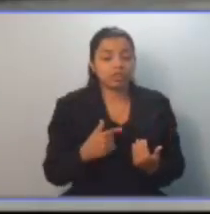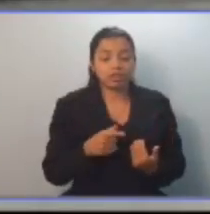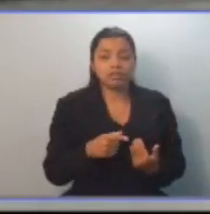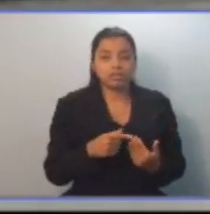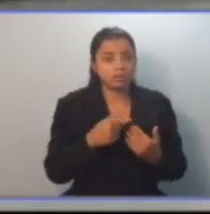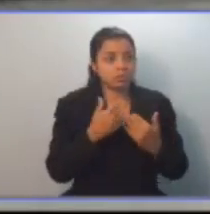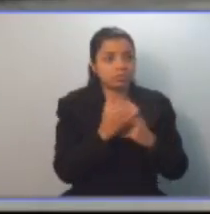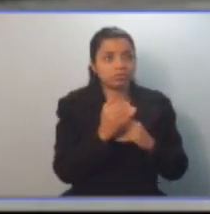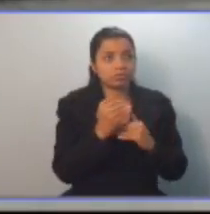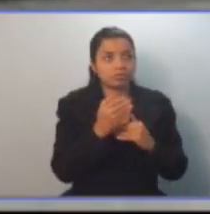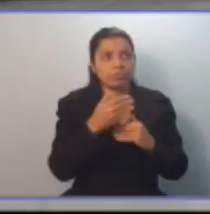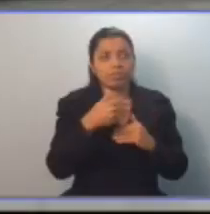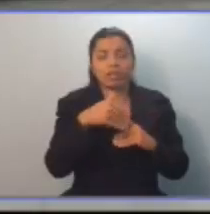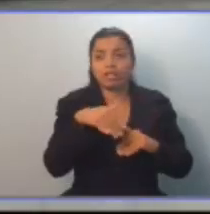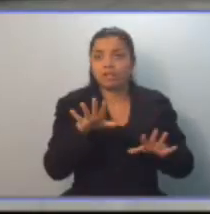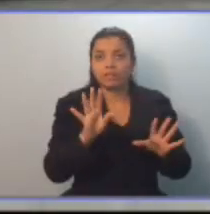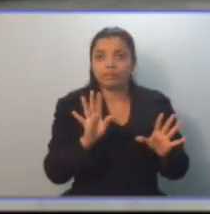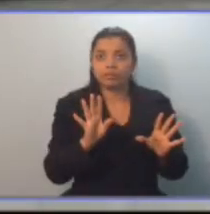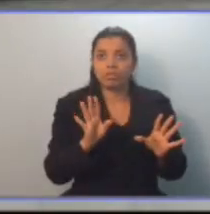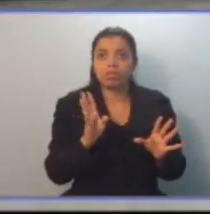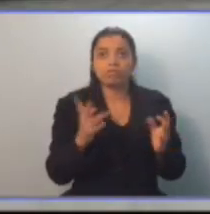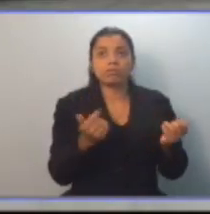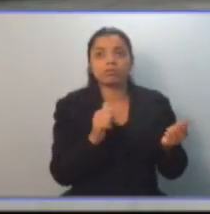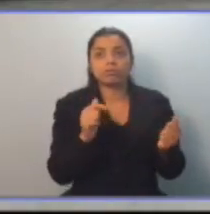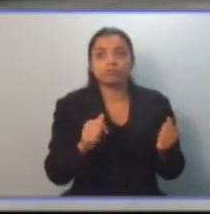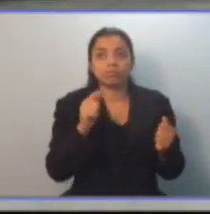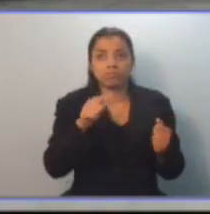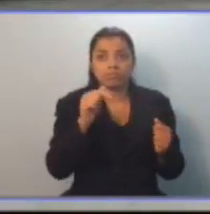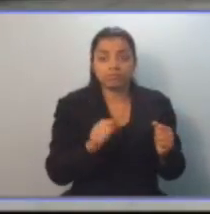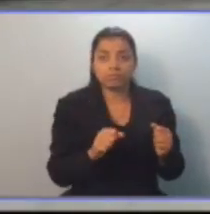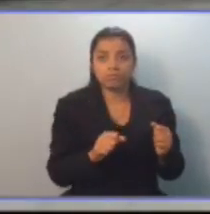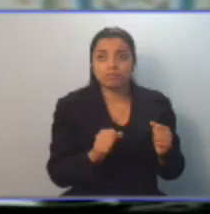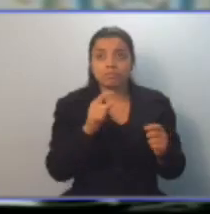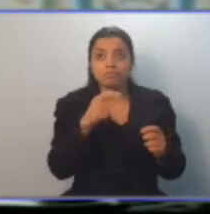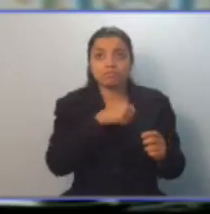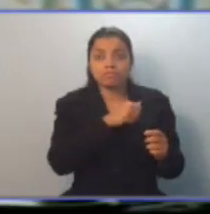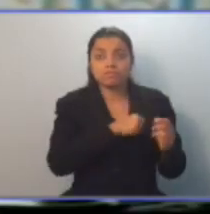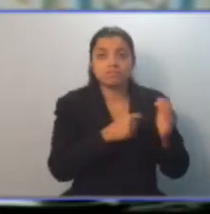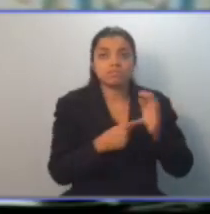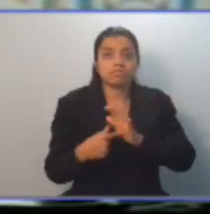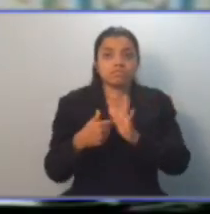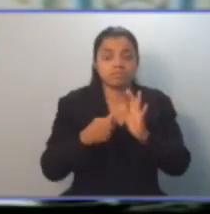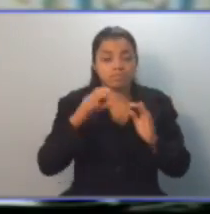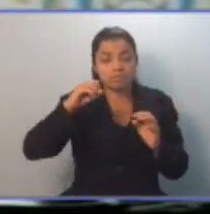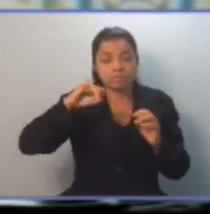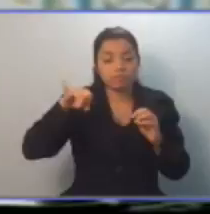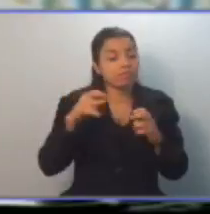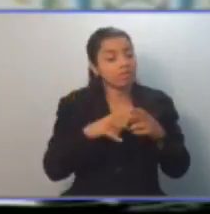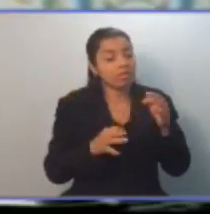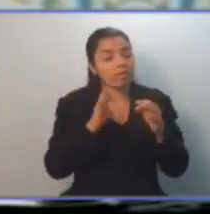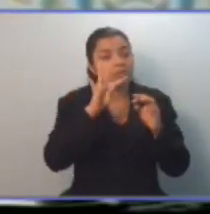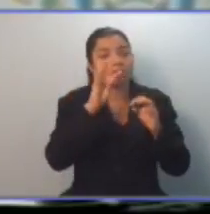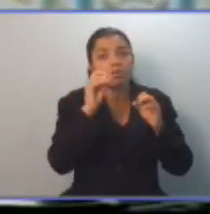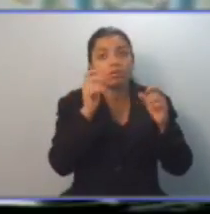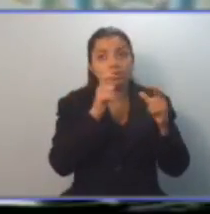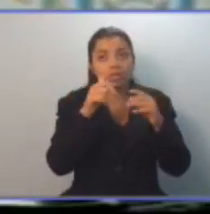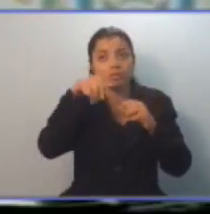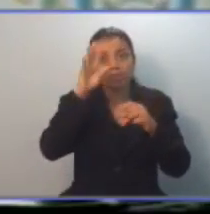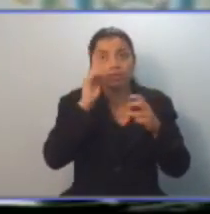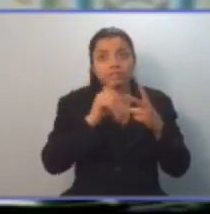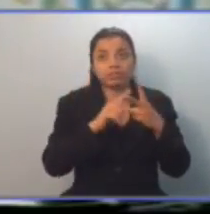irrestrictos. Entonces de repente, bueno, para acceder a una magistratura hay que cumplir ciertos requisitos, mayor de 40 años, ser abogado, etcétera, etcétera, ¿verdad?